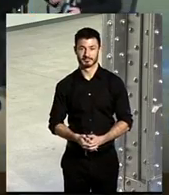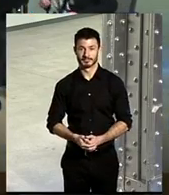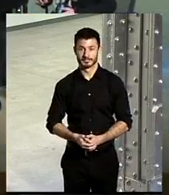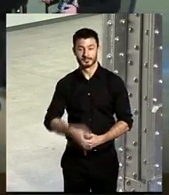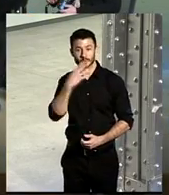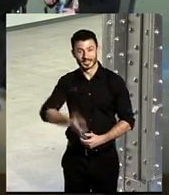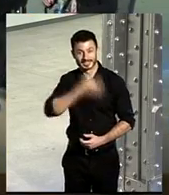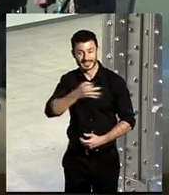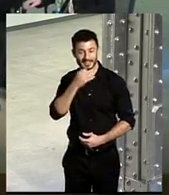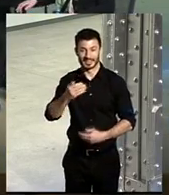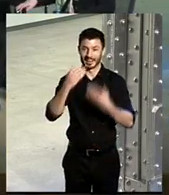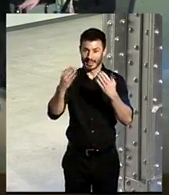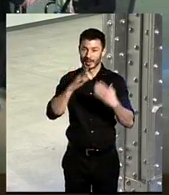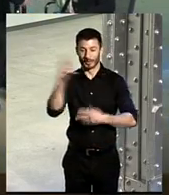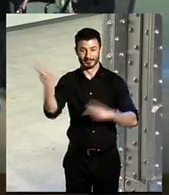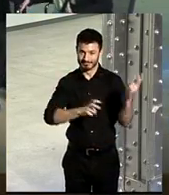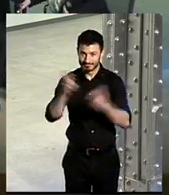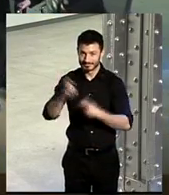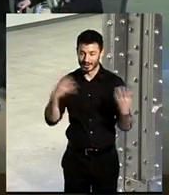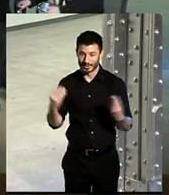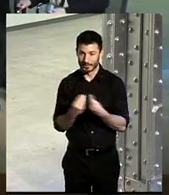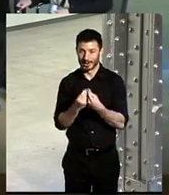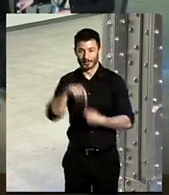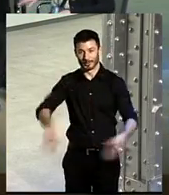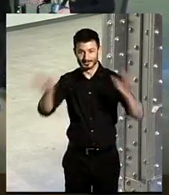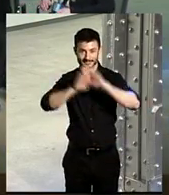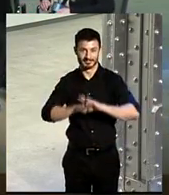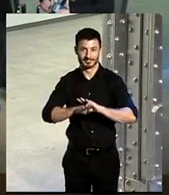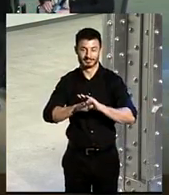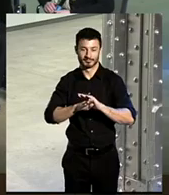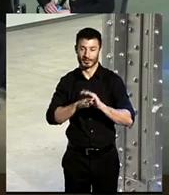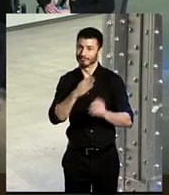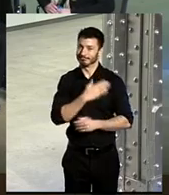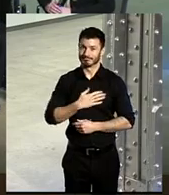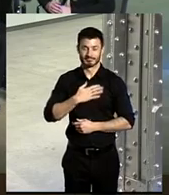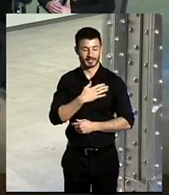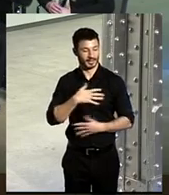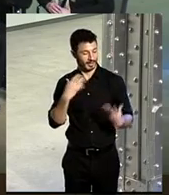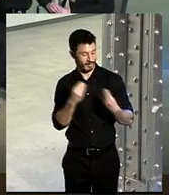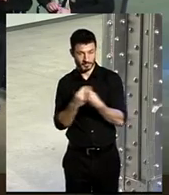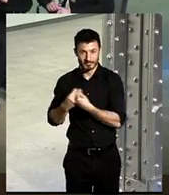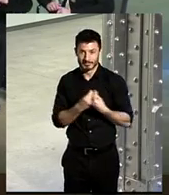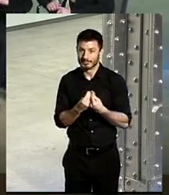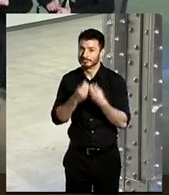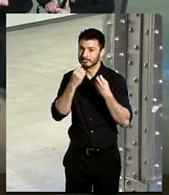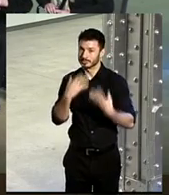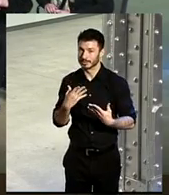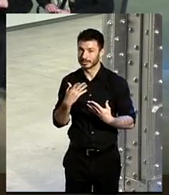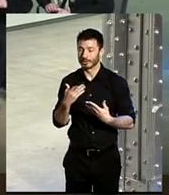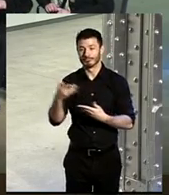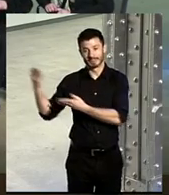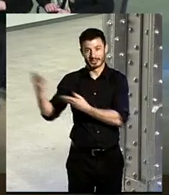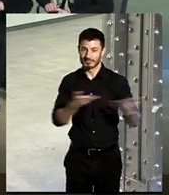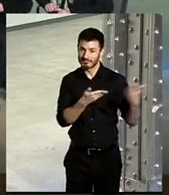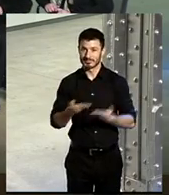Buenas tardes, gracias a todos por acompañarnos esta noche. Es un placer estar también acompañada. Voy a ir presentando a nuestros invitados